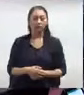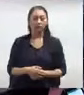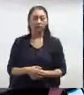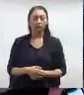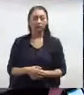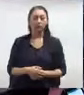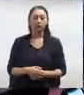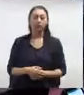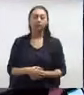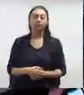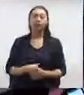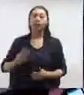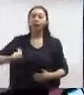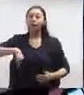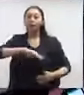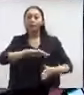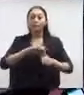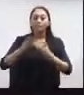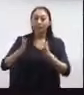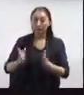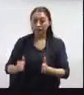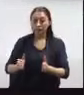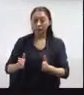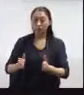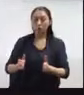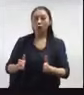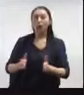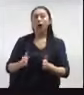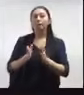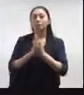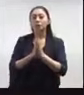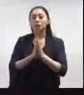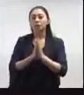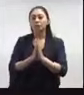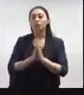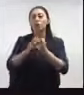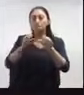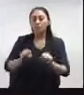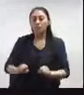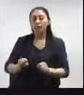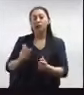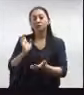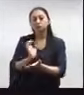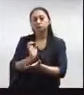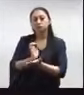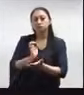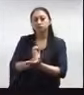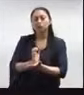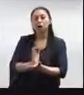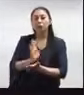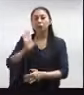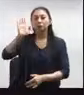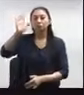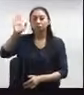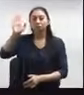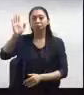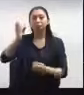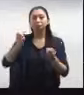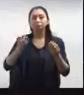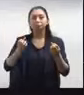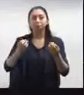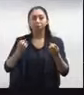Señor ministro, solo nos regala un compás de espera. Me ha pedido la palabra